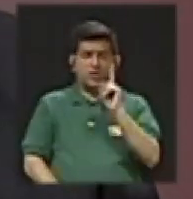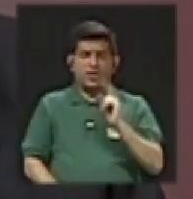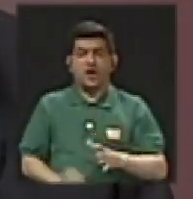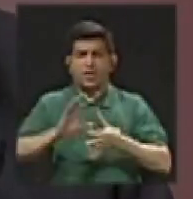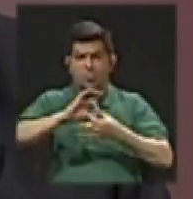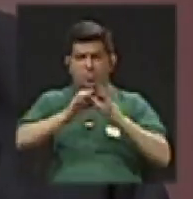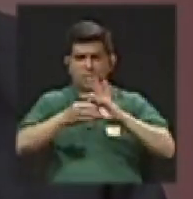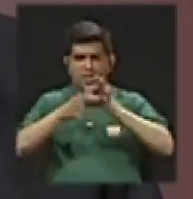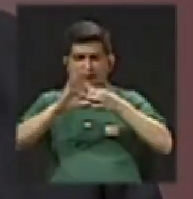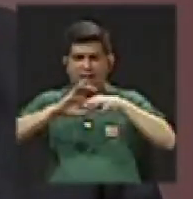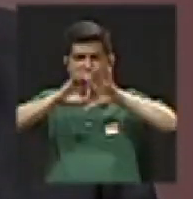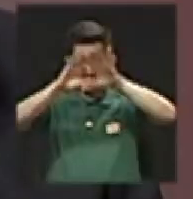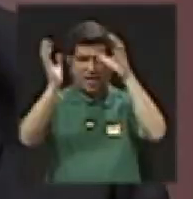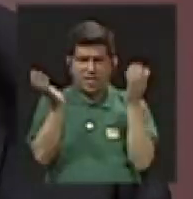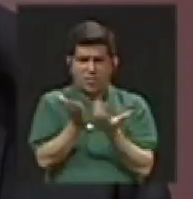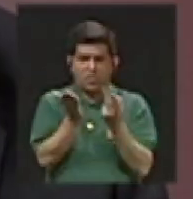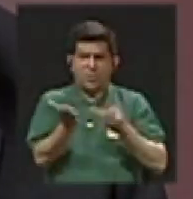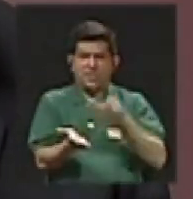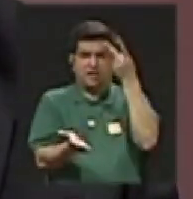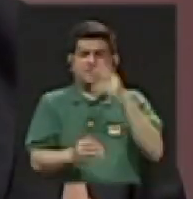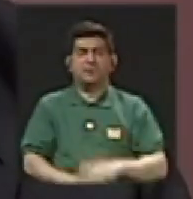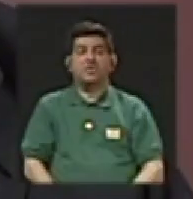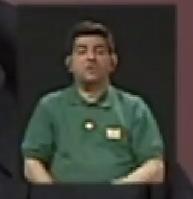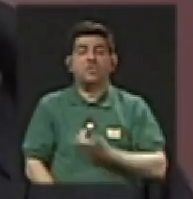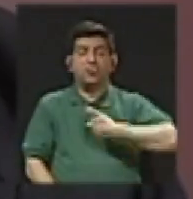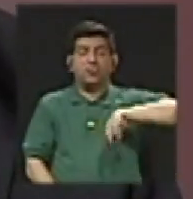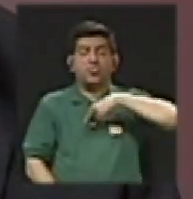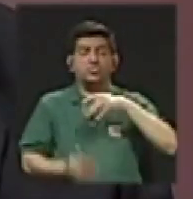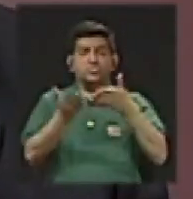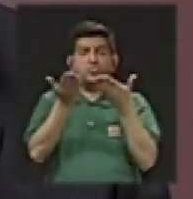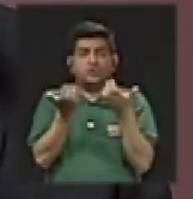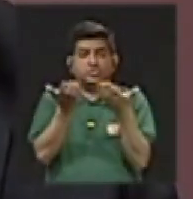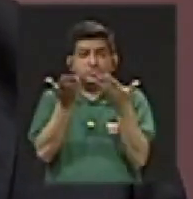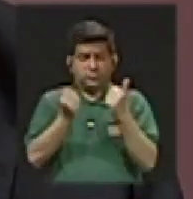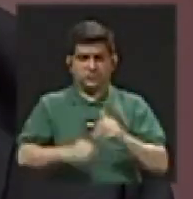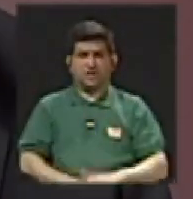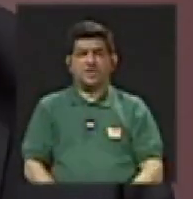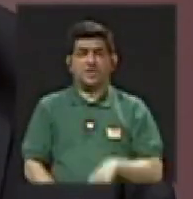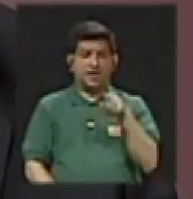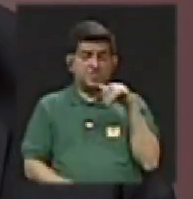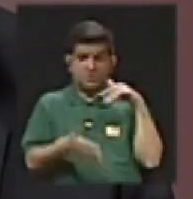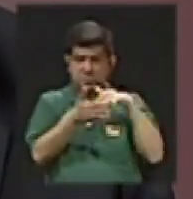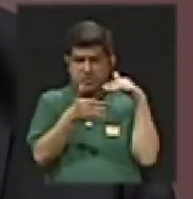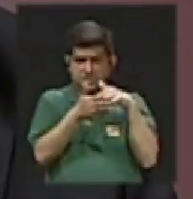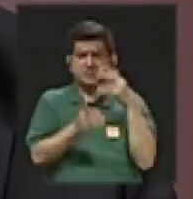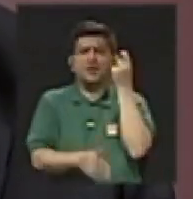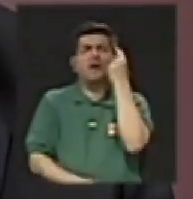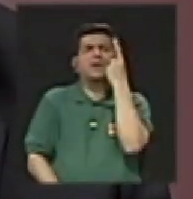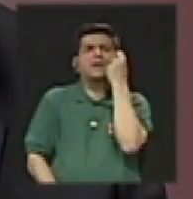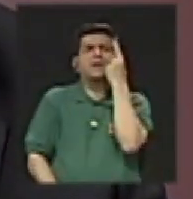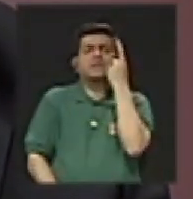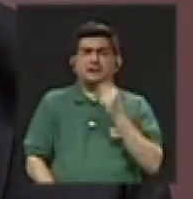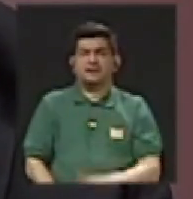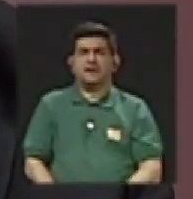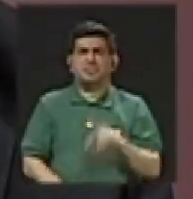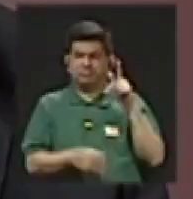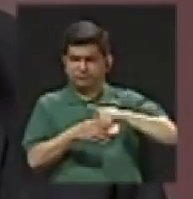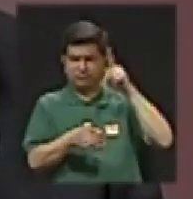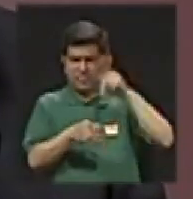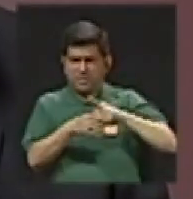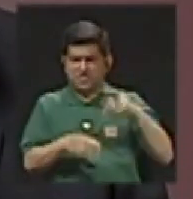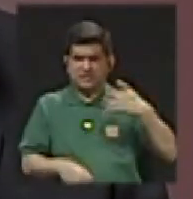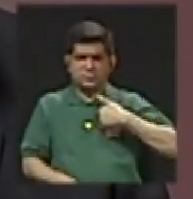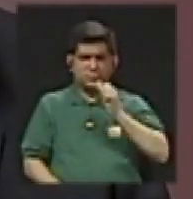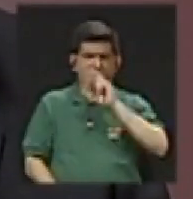llamamos una cadena global de valor. Entonces, lo que queríamos hacer nosotros con nuestro estudio era entender un poquito cuál es la participación de